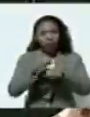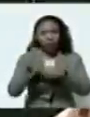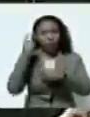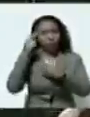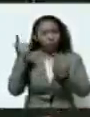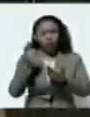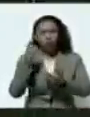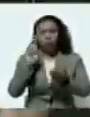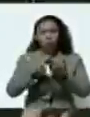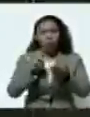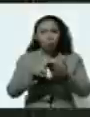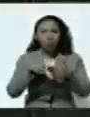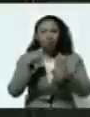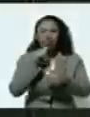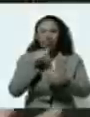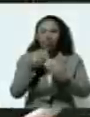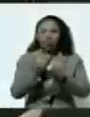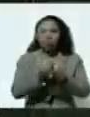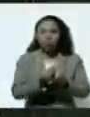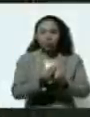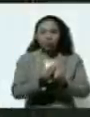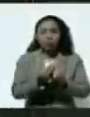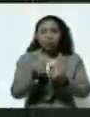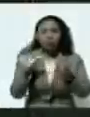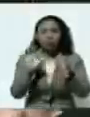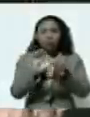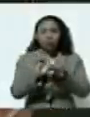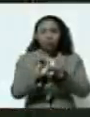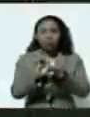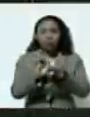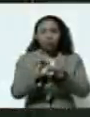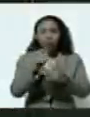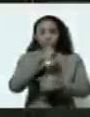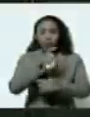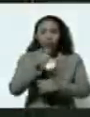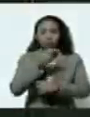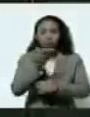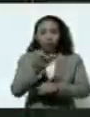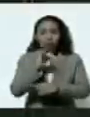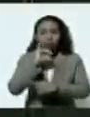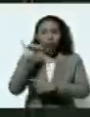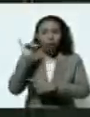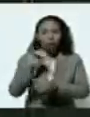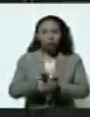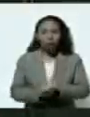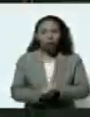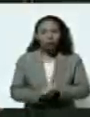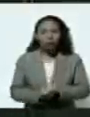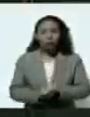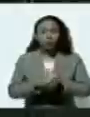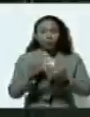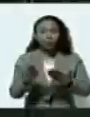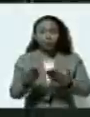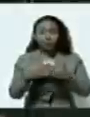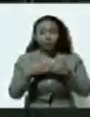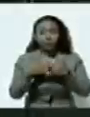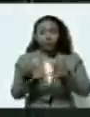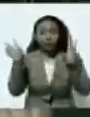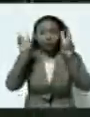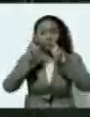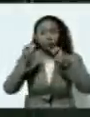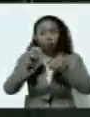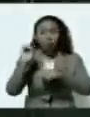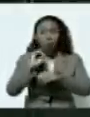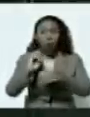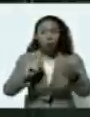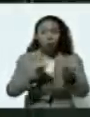tienen conocimiento de quién lo ha acompañado o si está ligado a las personas que usted está denunciando. Y si va a abrir una investigación o se va